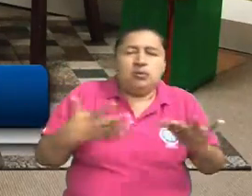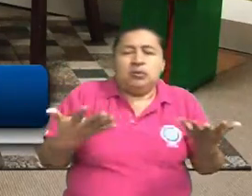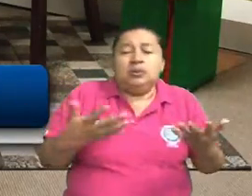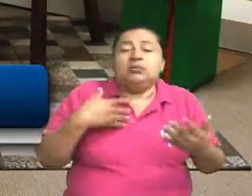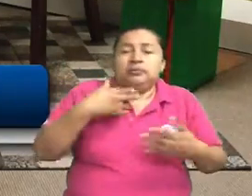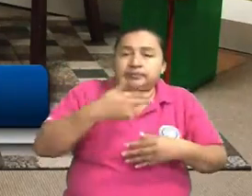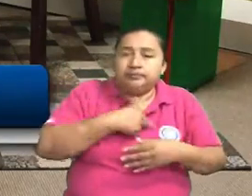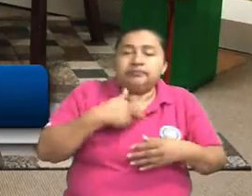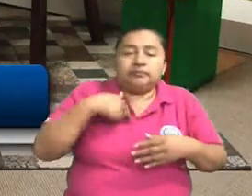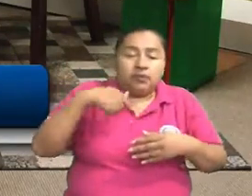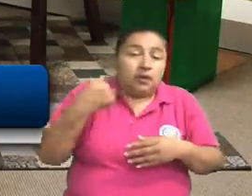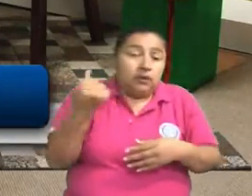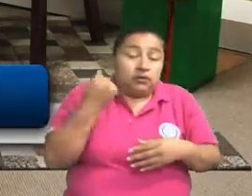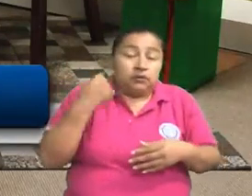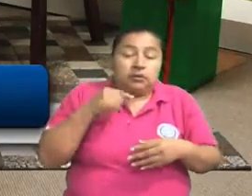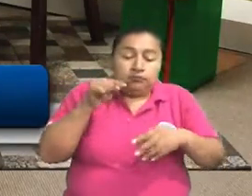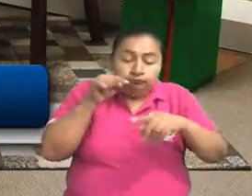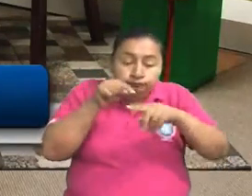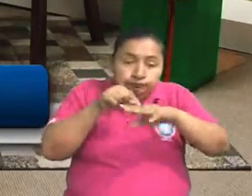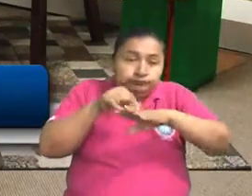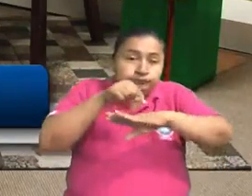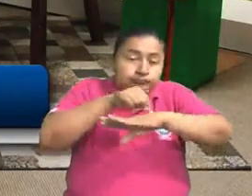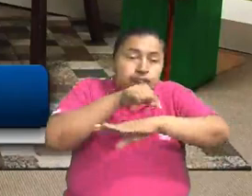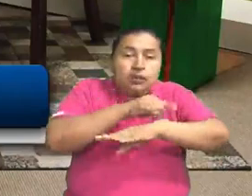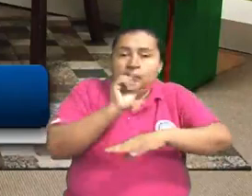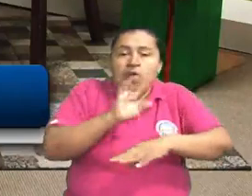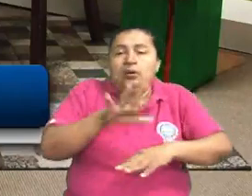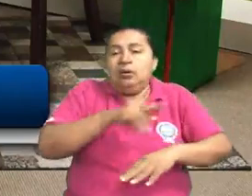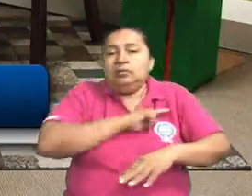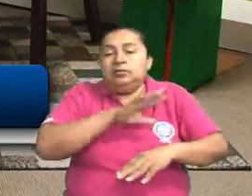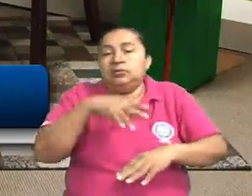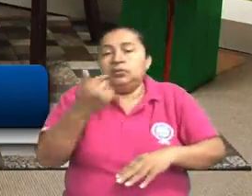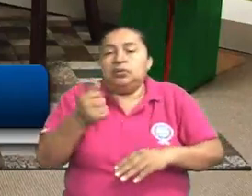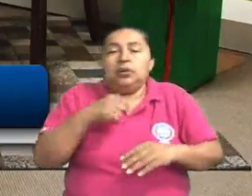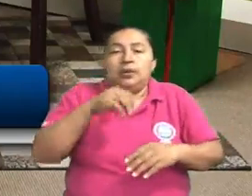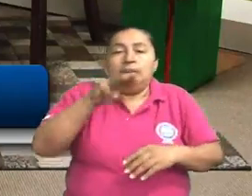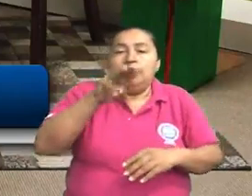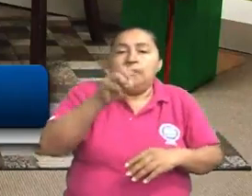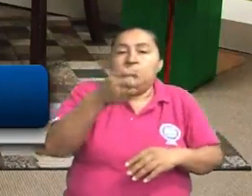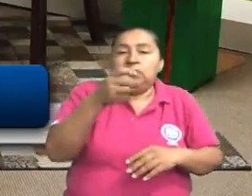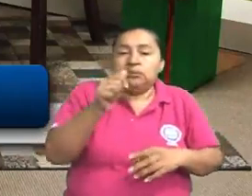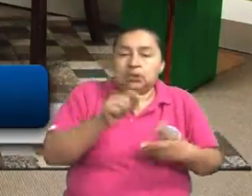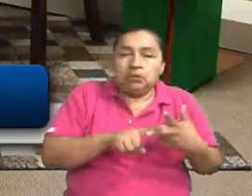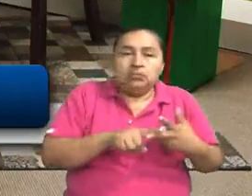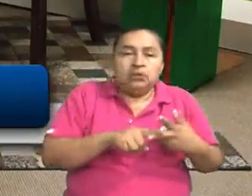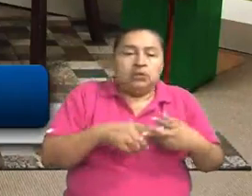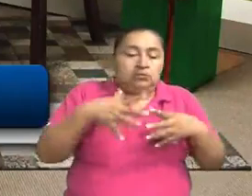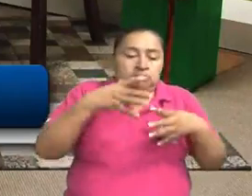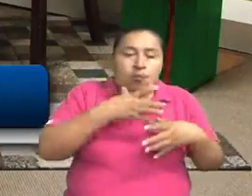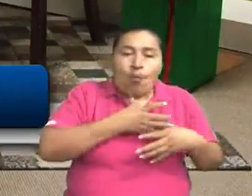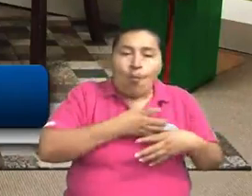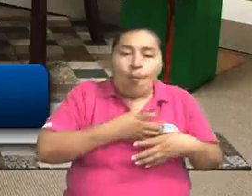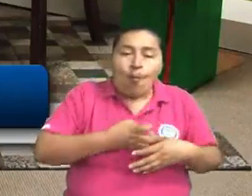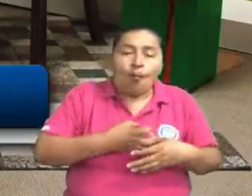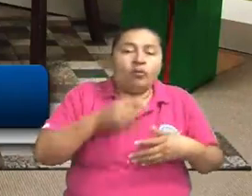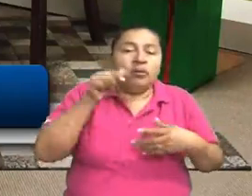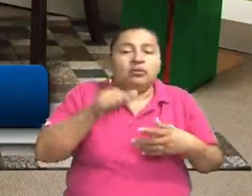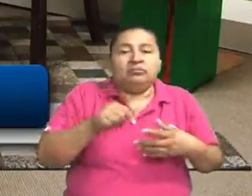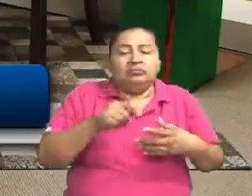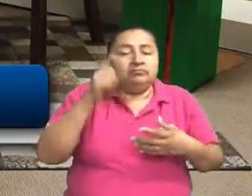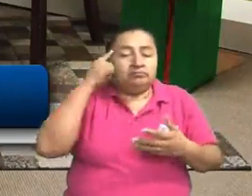vamos a realizar no solamente acupuntura, podemos realizar las otras, tenemos moxa, tenemos ventosa,